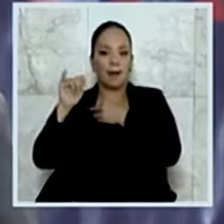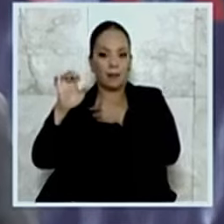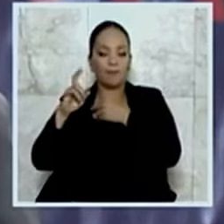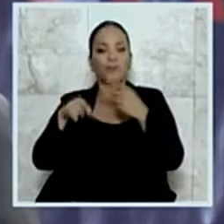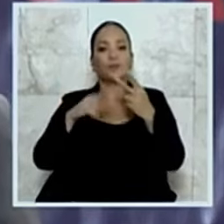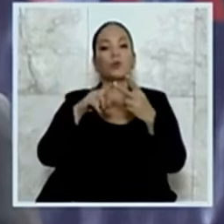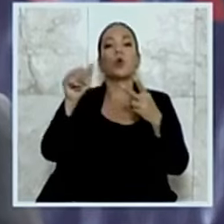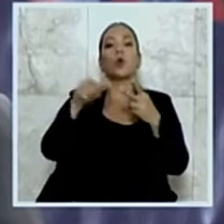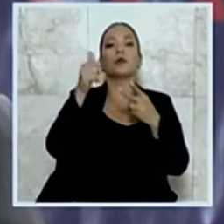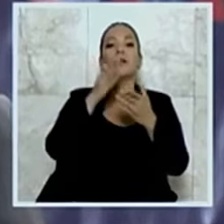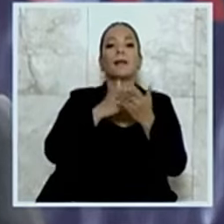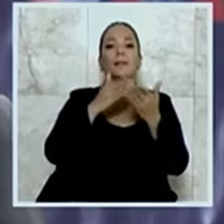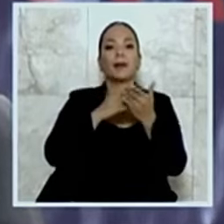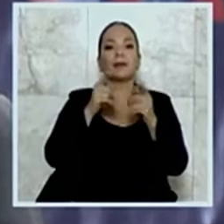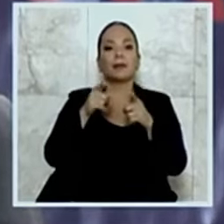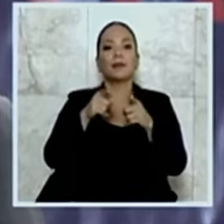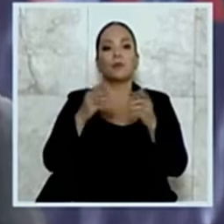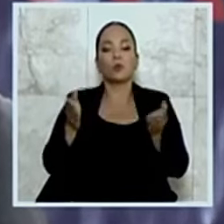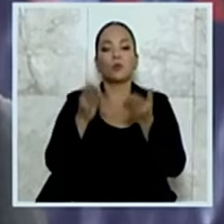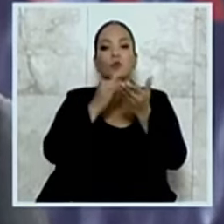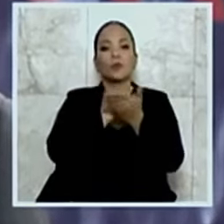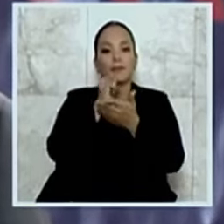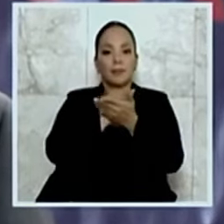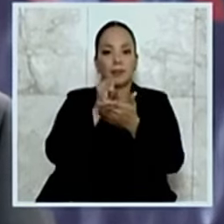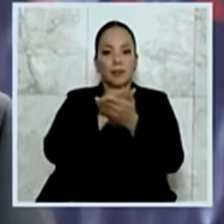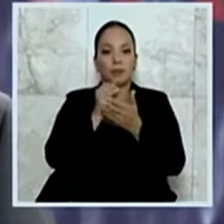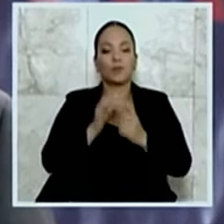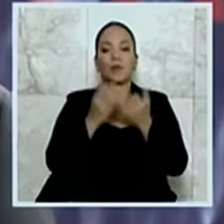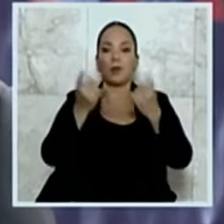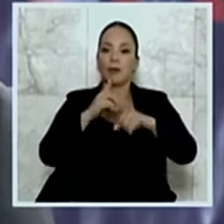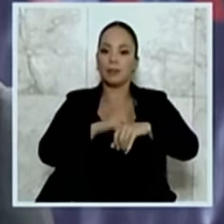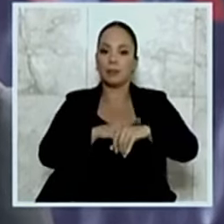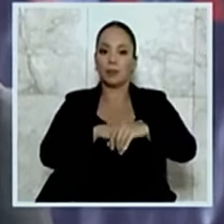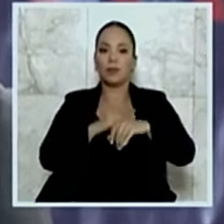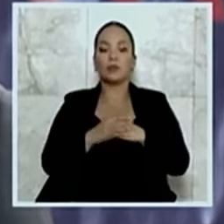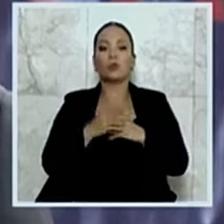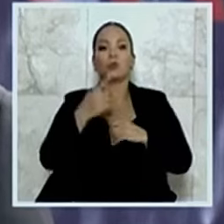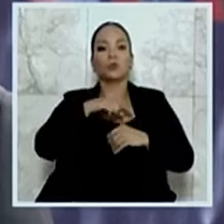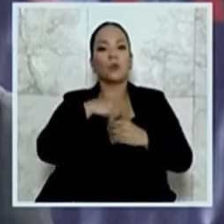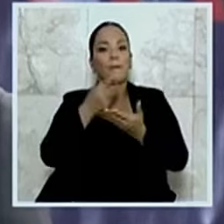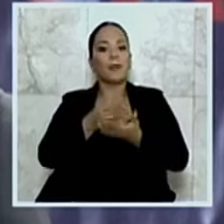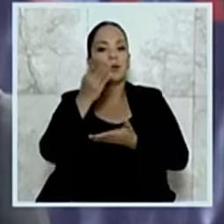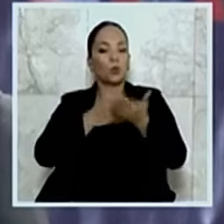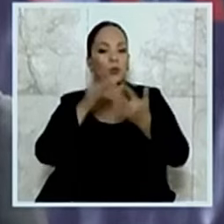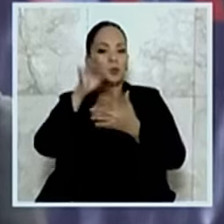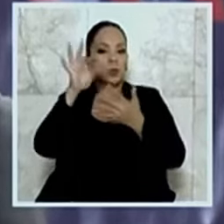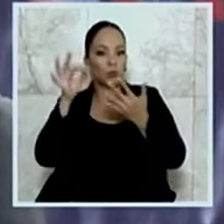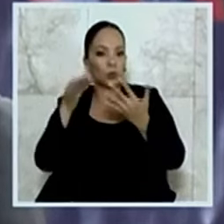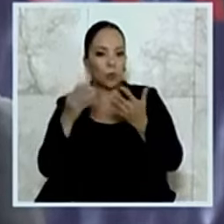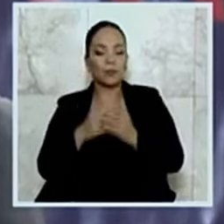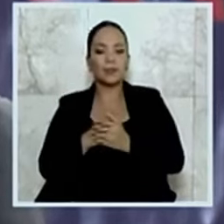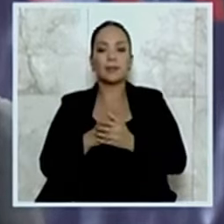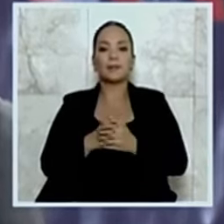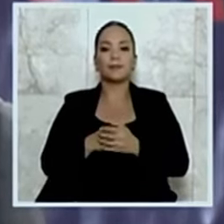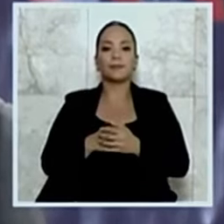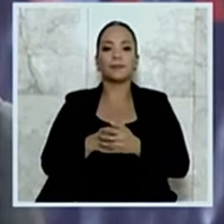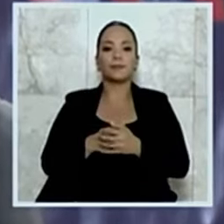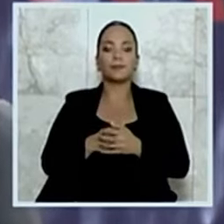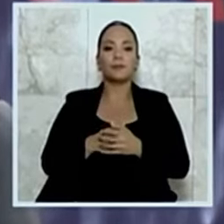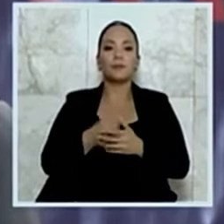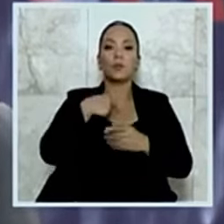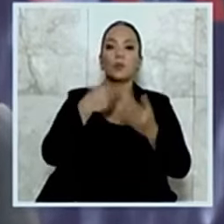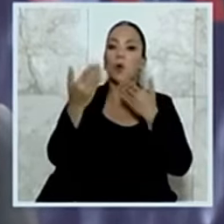estamos definiendo la estrategia que vamos a seguir. Hay una parte que va con formalización, que es ya competencia meramente de MINAE, hay otra parte que